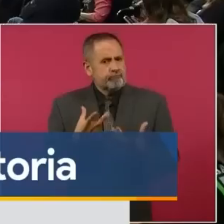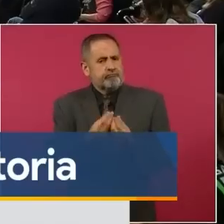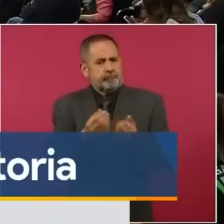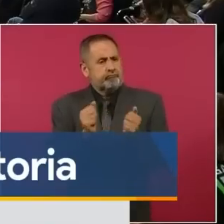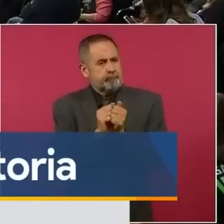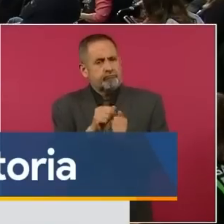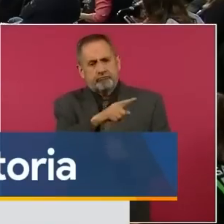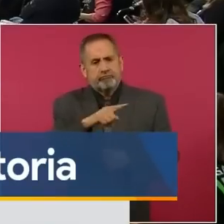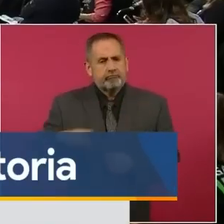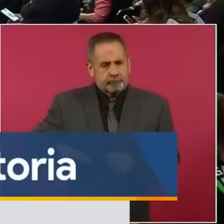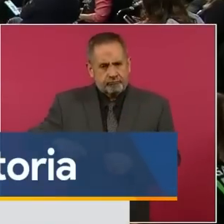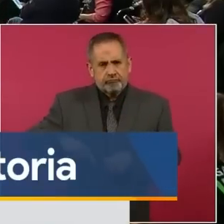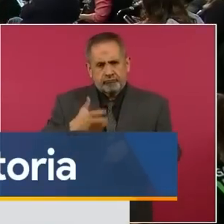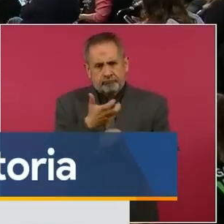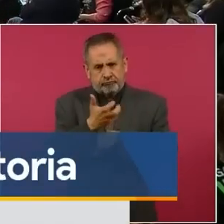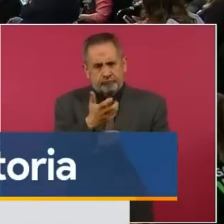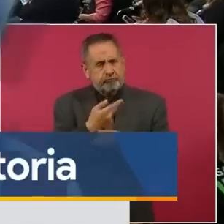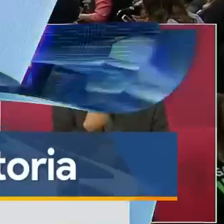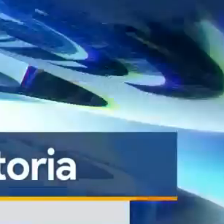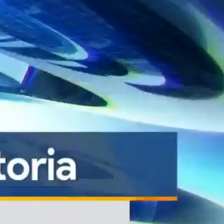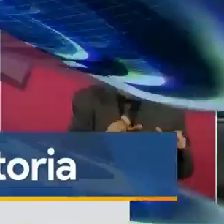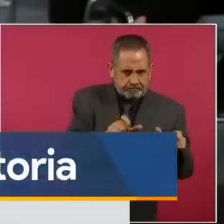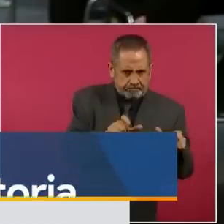en la frontera Sur